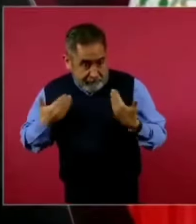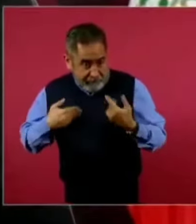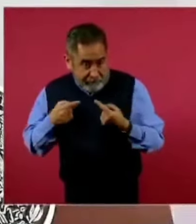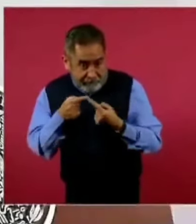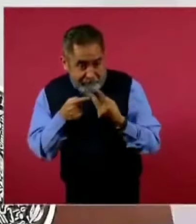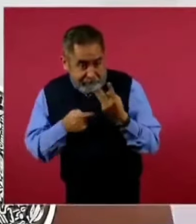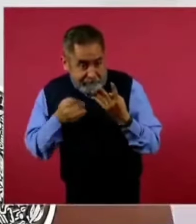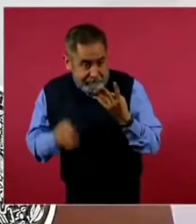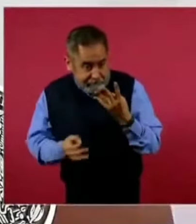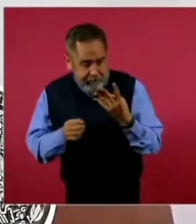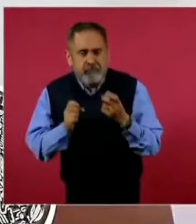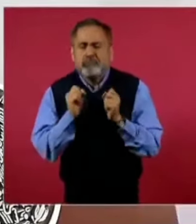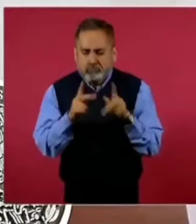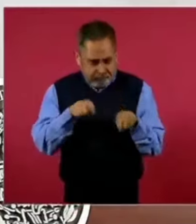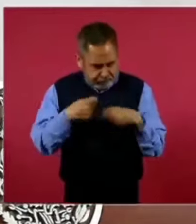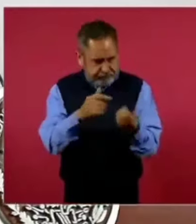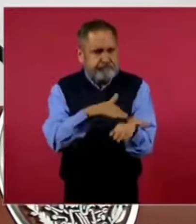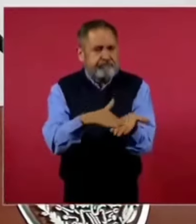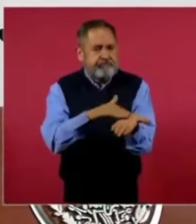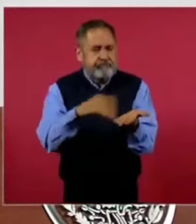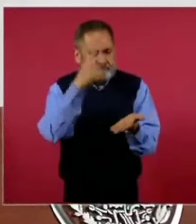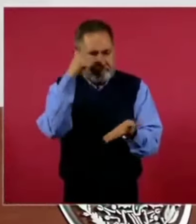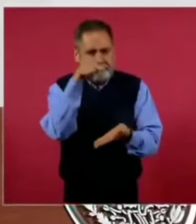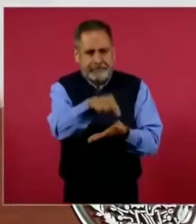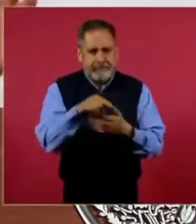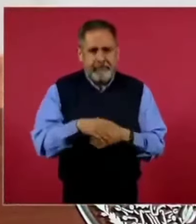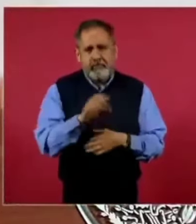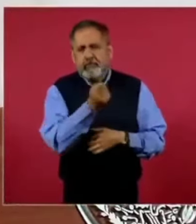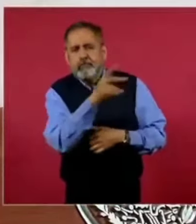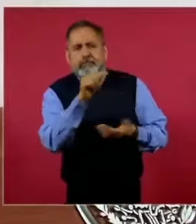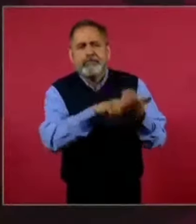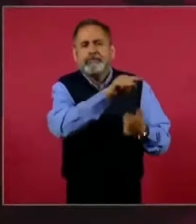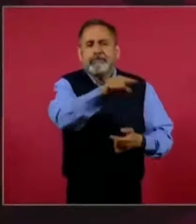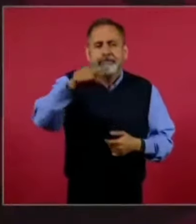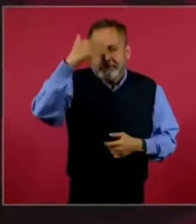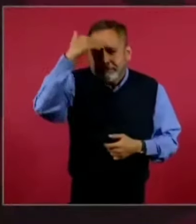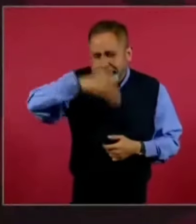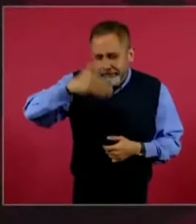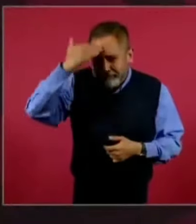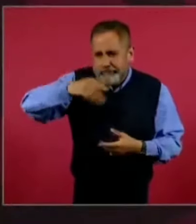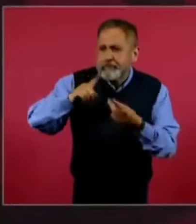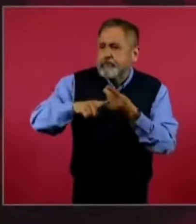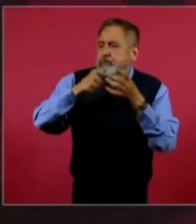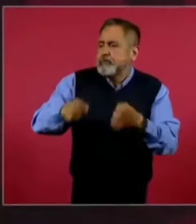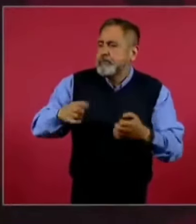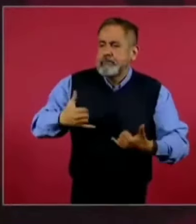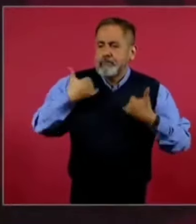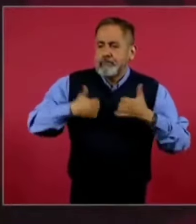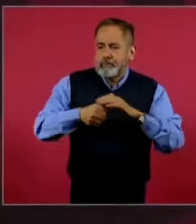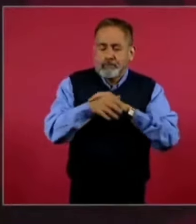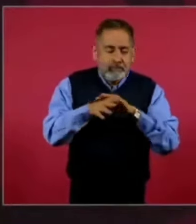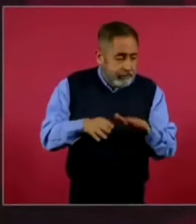nos dan información, o los que saben, ¿de dónde están los muchachos?